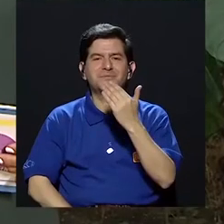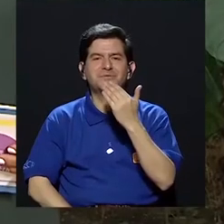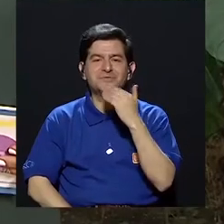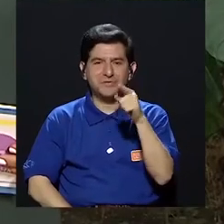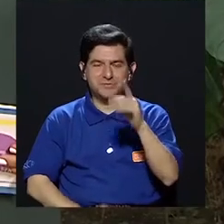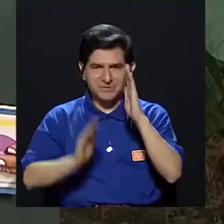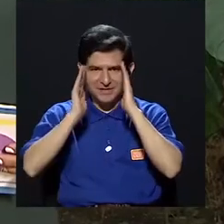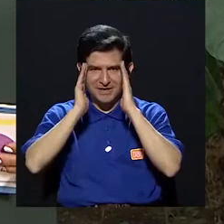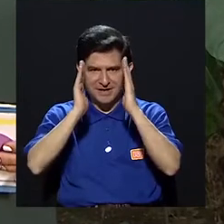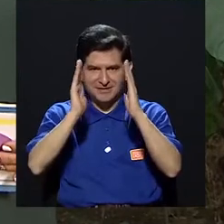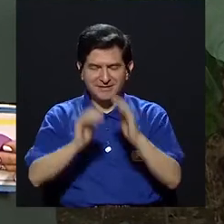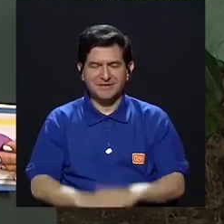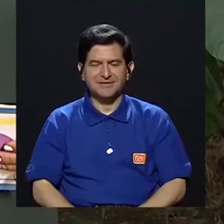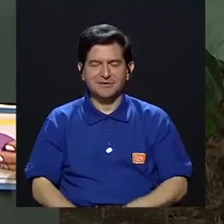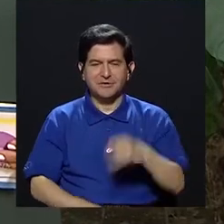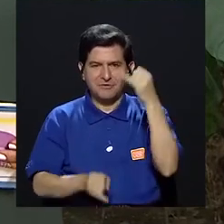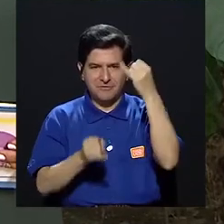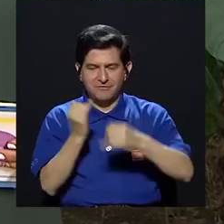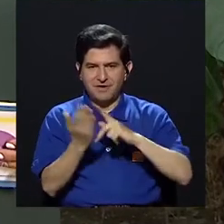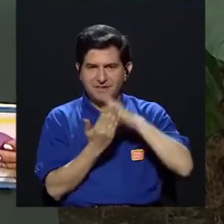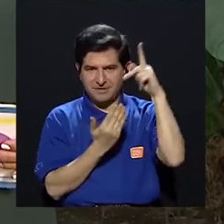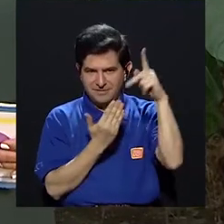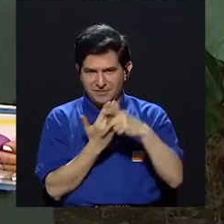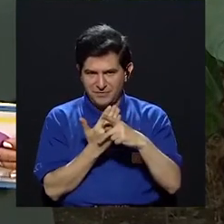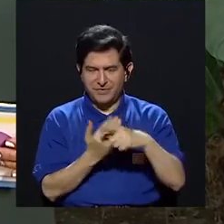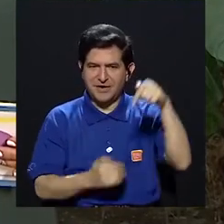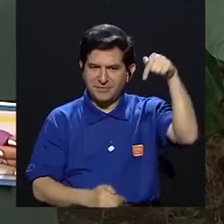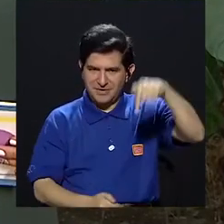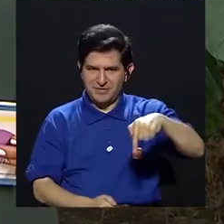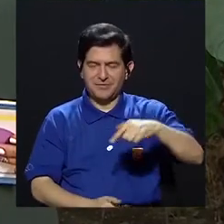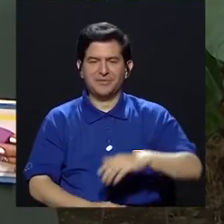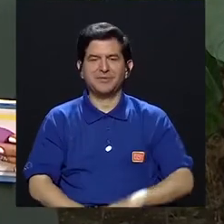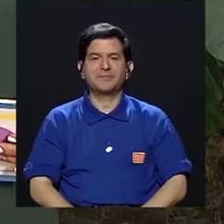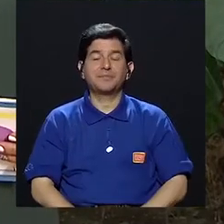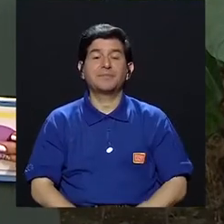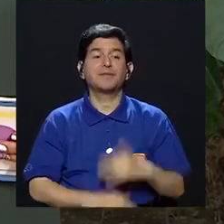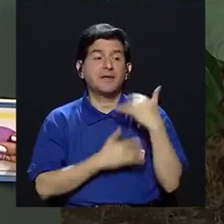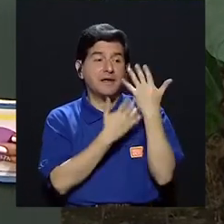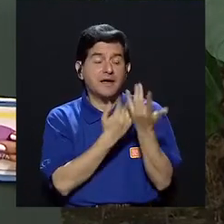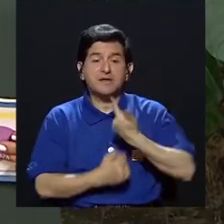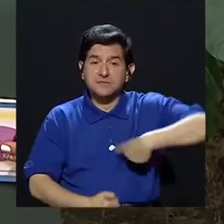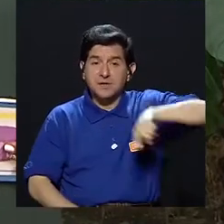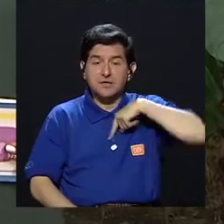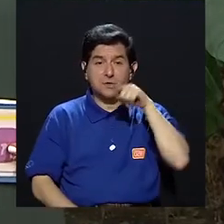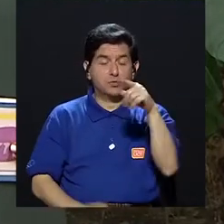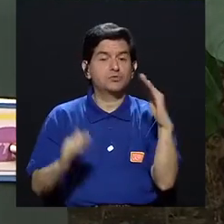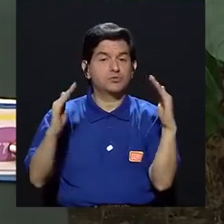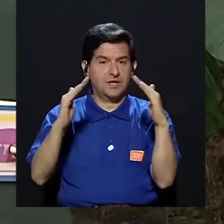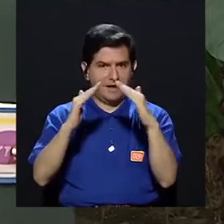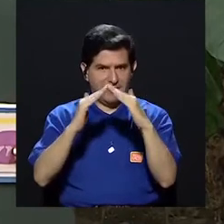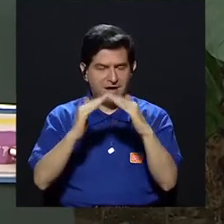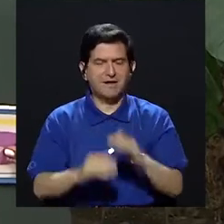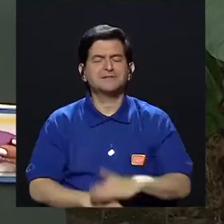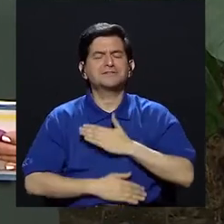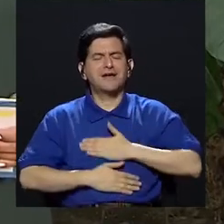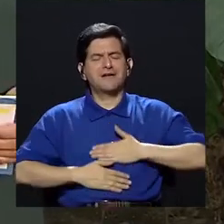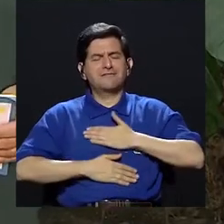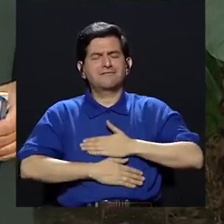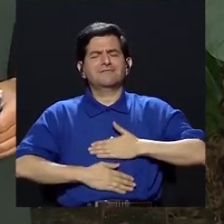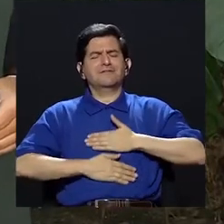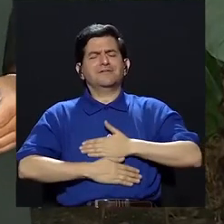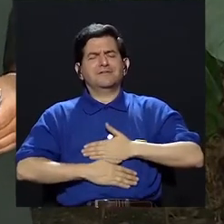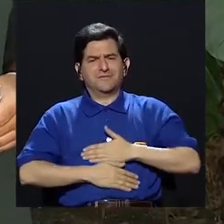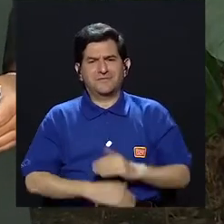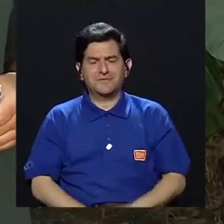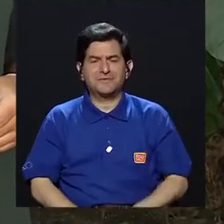Muchísimas gracias por habernos acompañado. Con esto llegamos al final de nuestro programa del día de hoy, esperando pues que allá en sus hogares hayan disfrutado